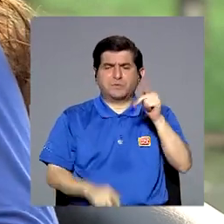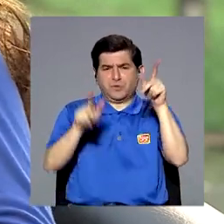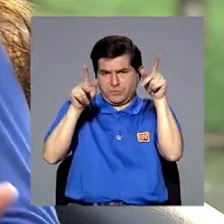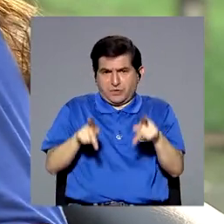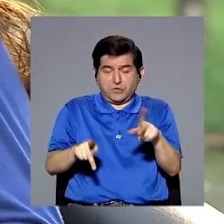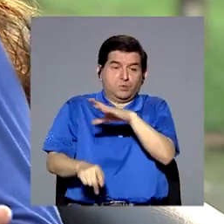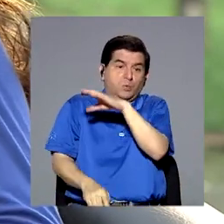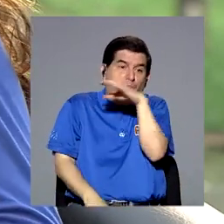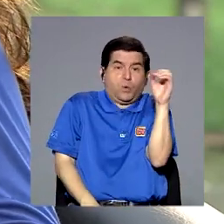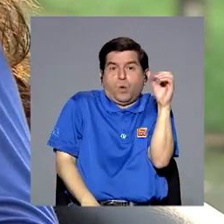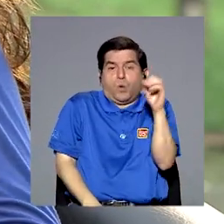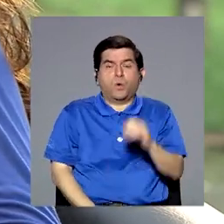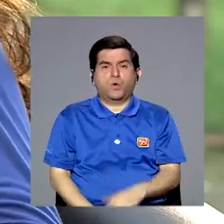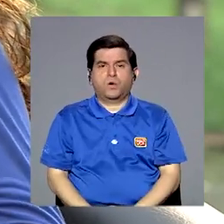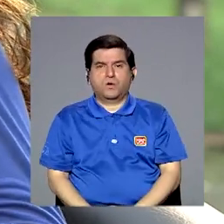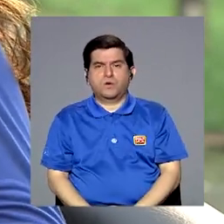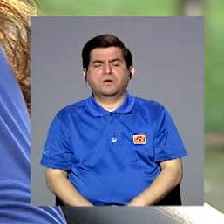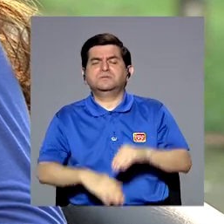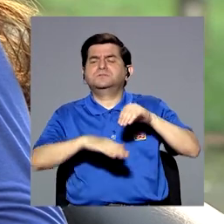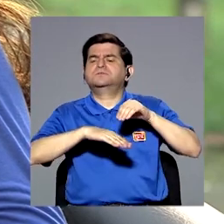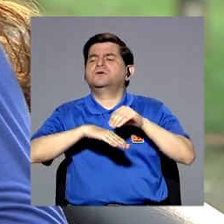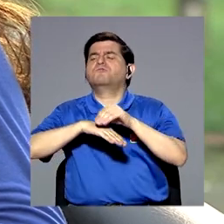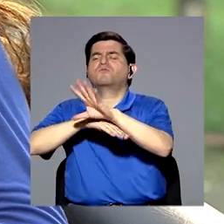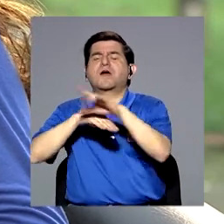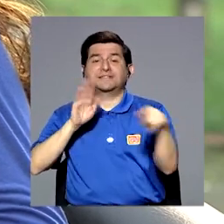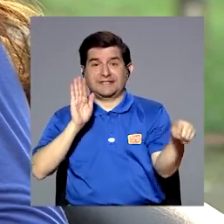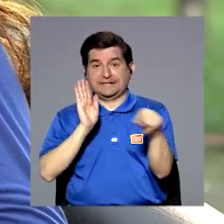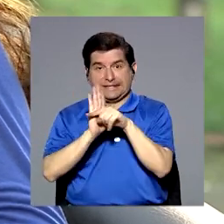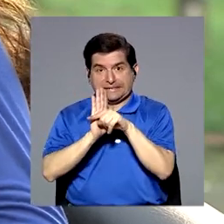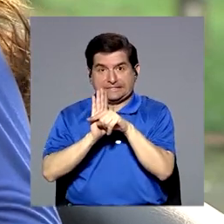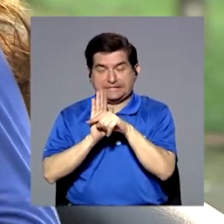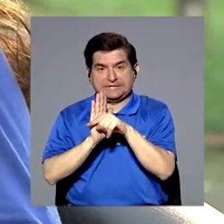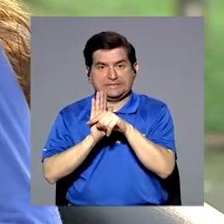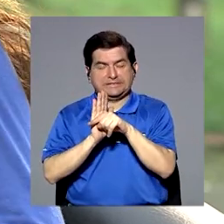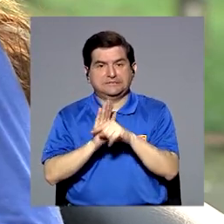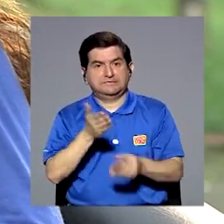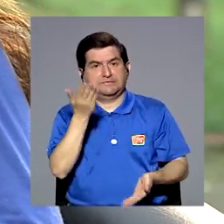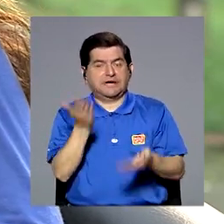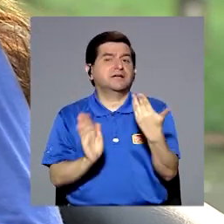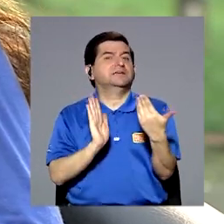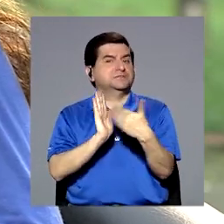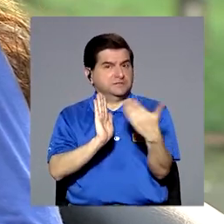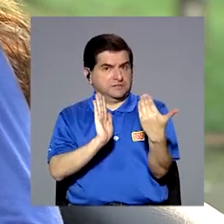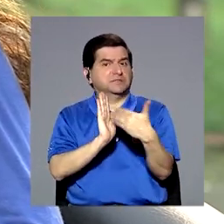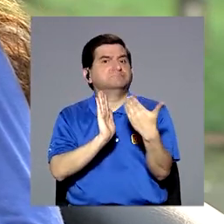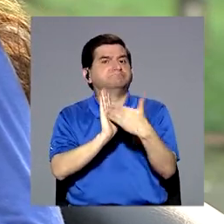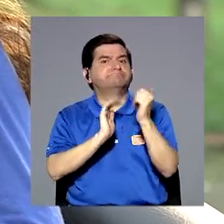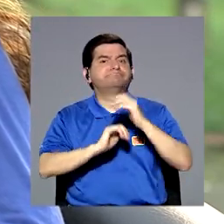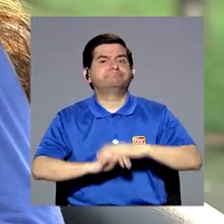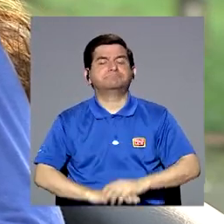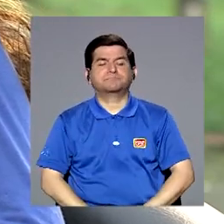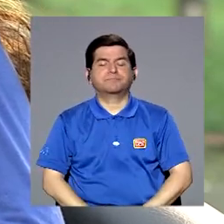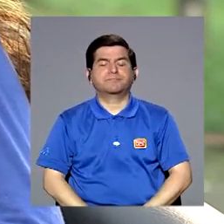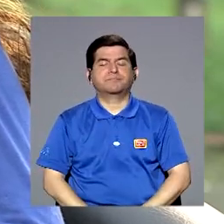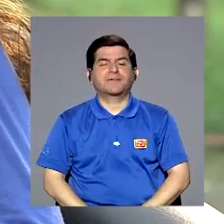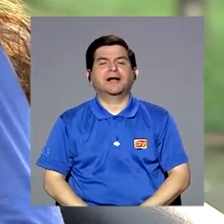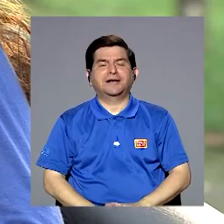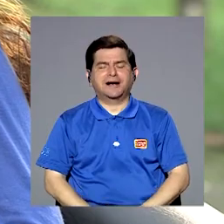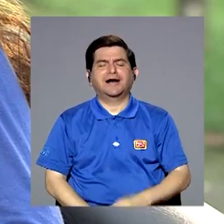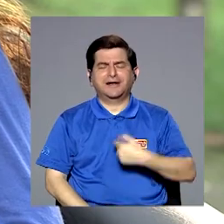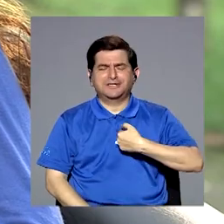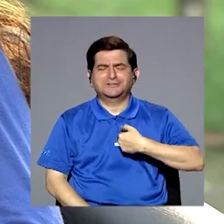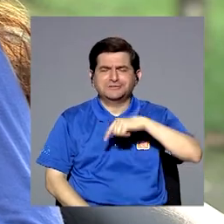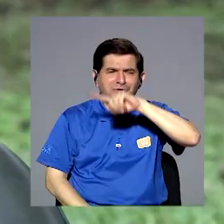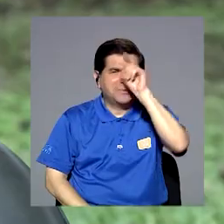o, digamos, si la influencia es negativa, entonces más bien nos puede perjudicar. Ok, bueno, ahorita